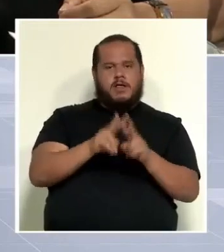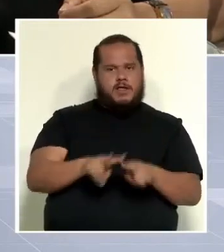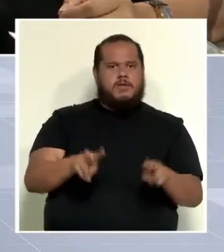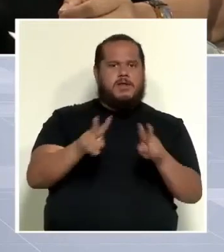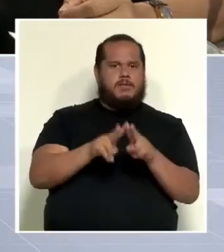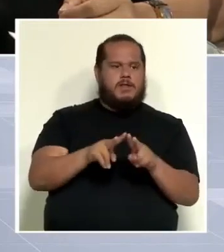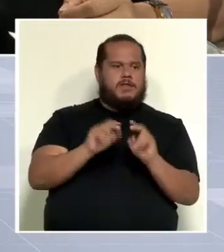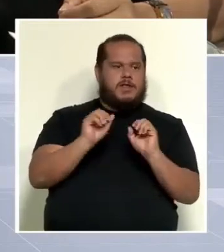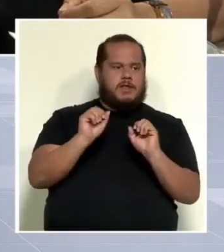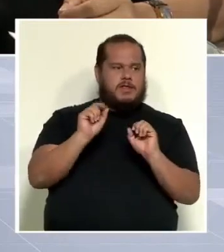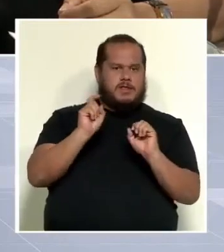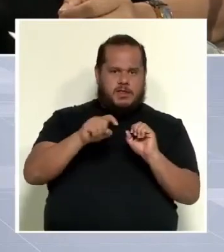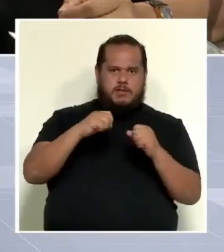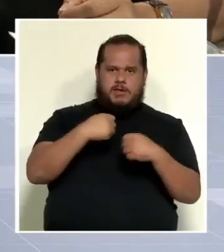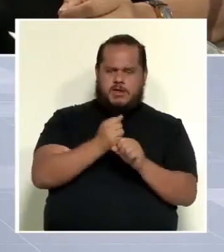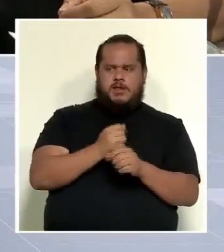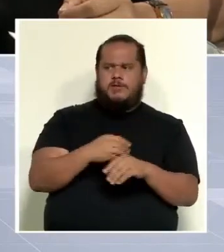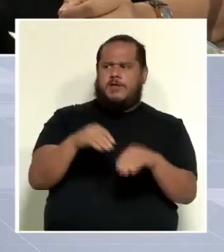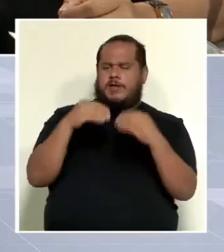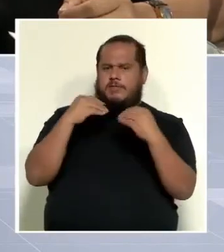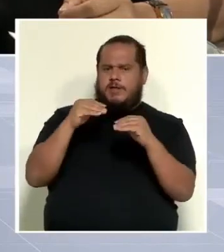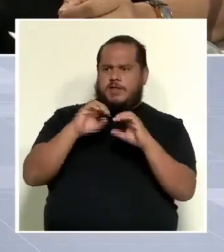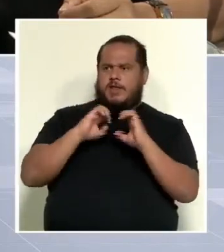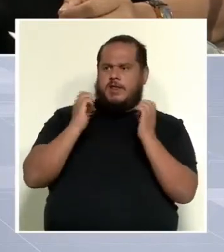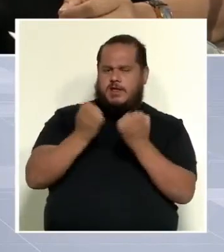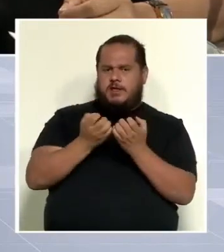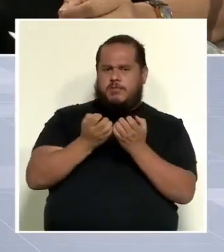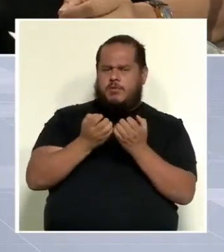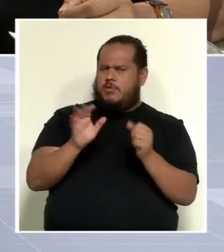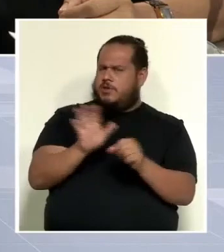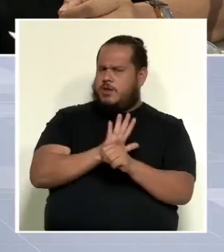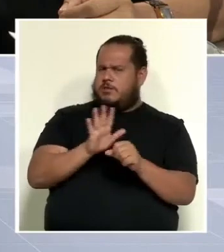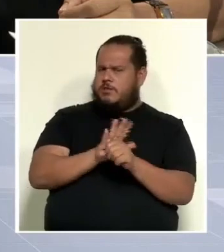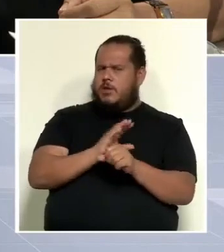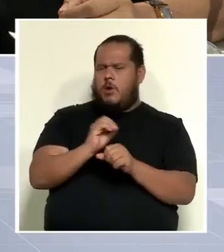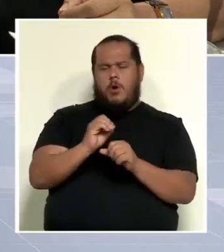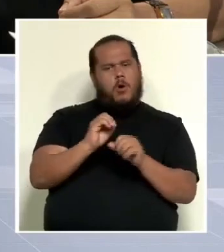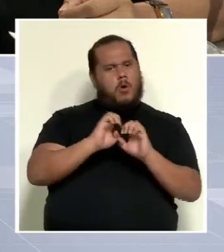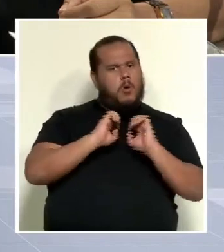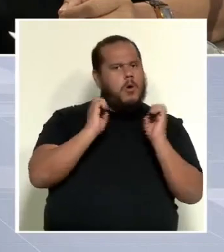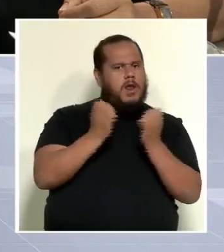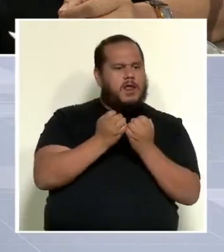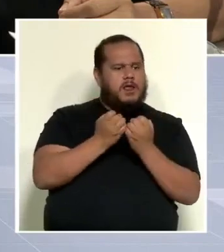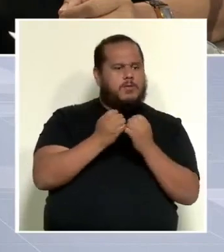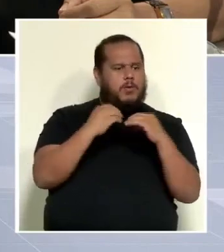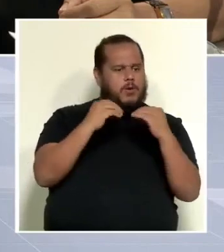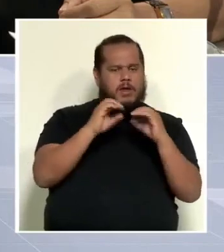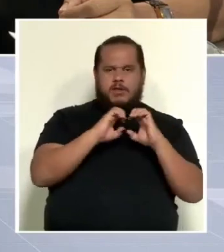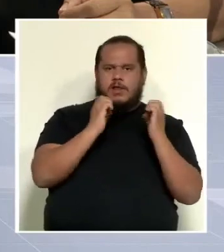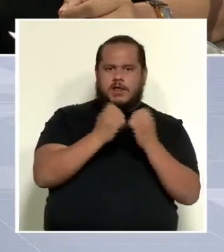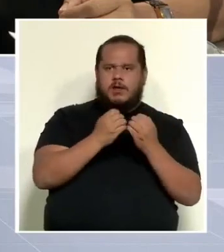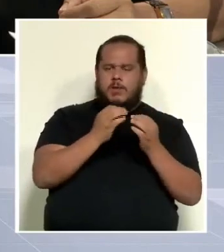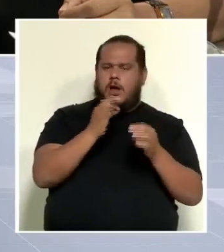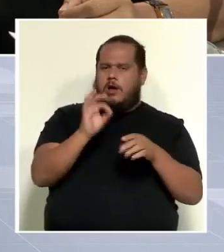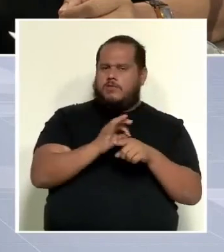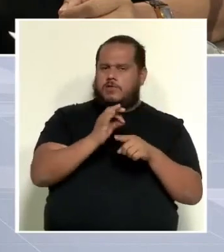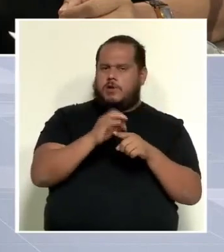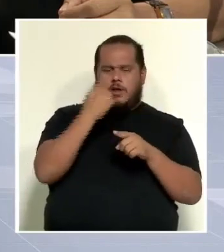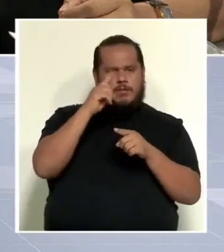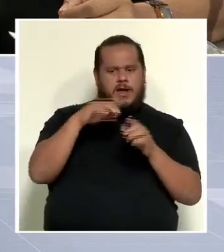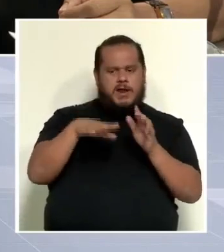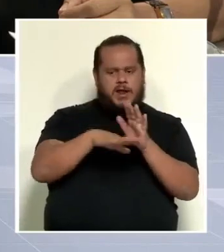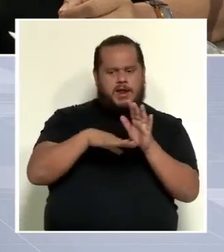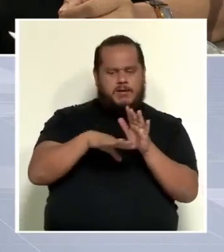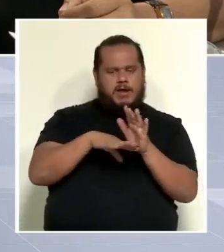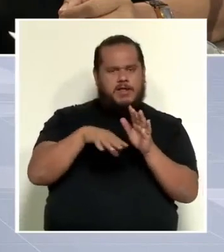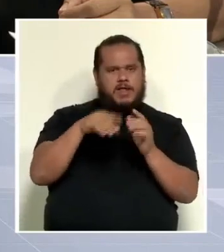se deben hacer. Bueno, ¿vender equipo será suficiente, o la venta del equipo sirve para la base